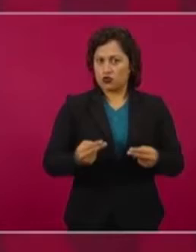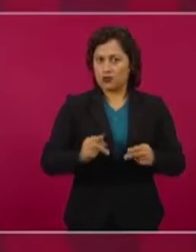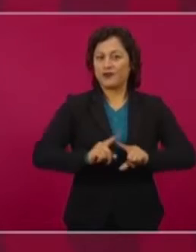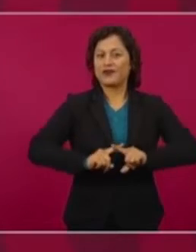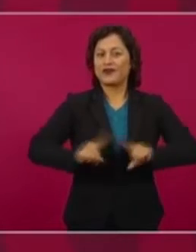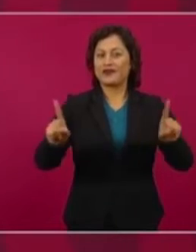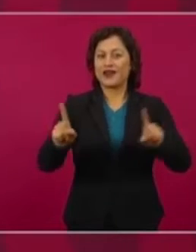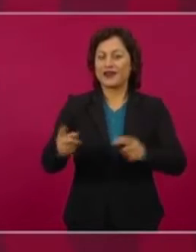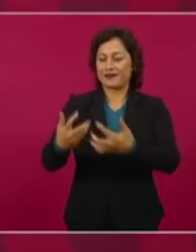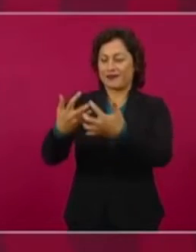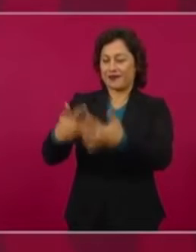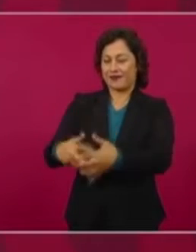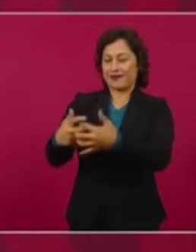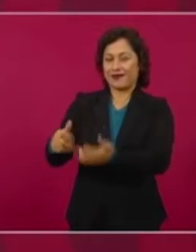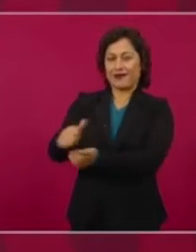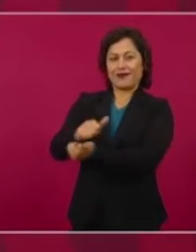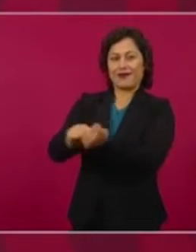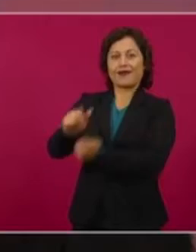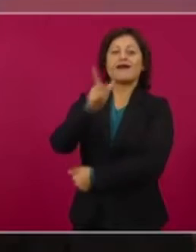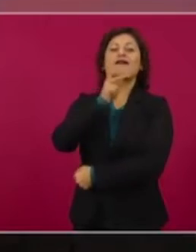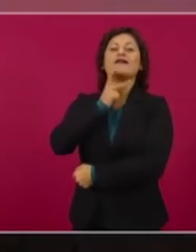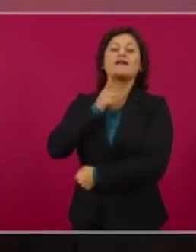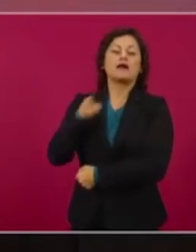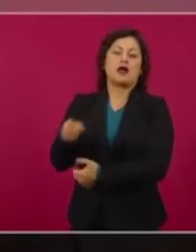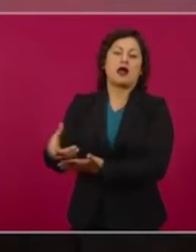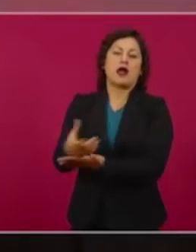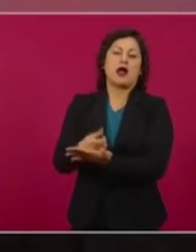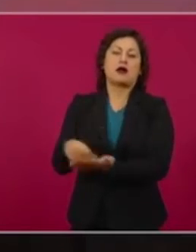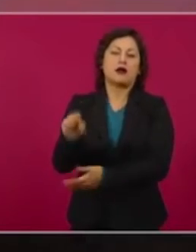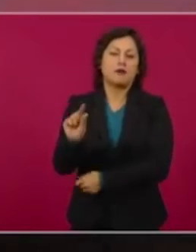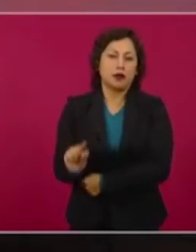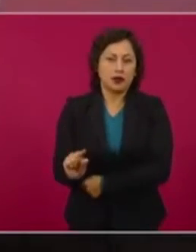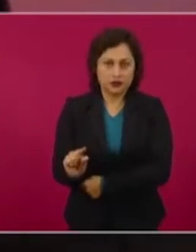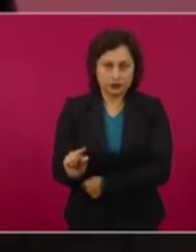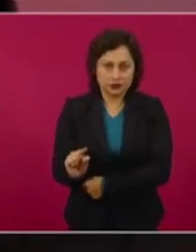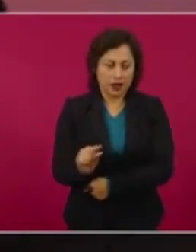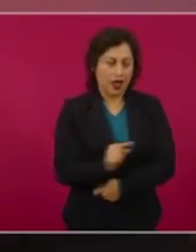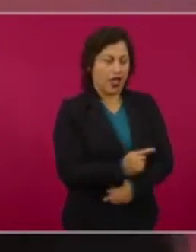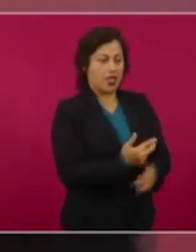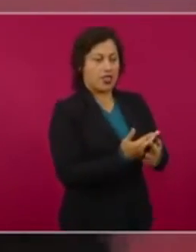utilidad, es menos, pero